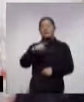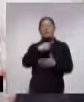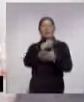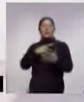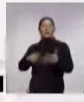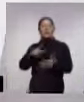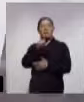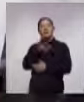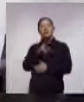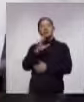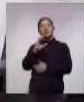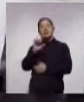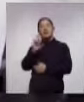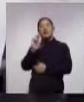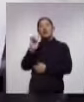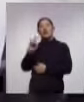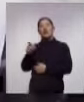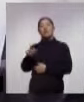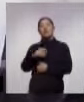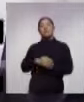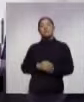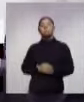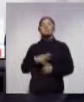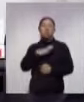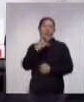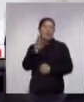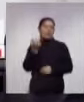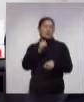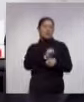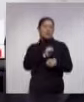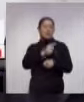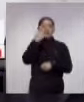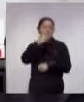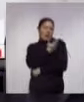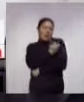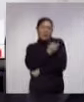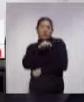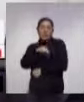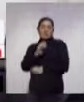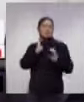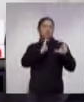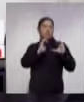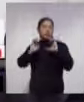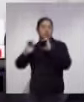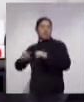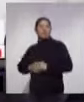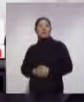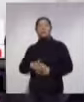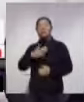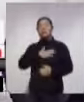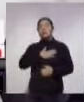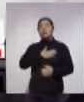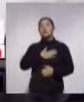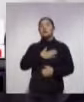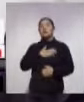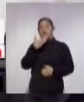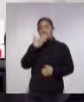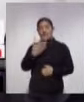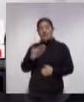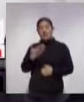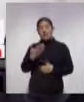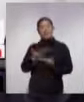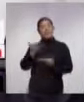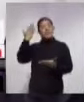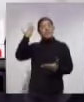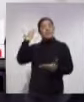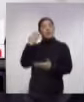Lucero González. Tiene que tener 4 semanas para que esta vacuna te proteja. Si nosotros lo hacemos en tiempo, a partir desde el mes de